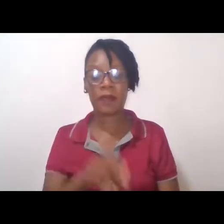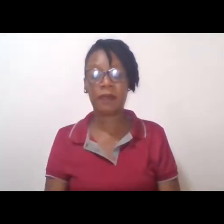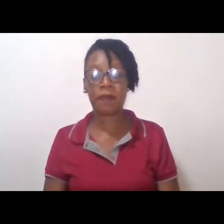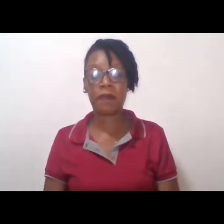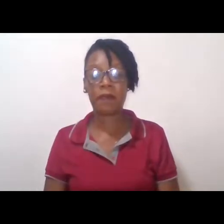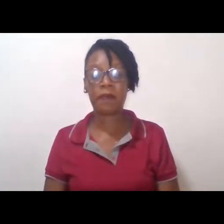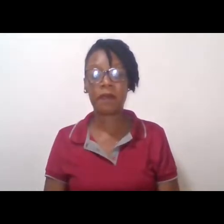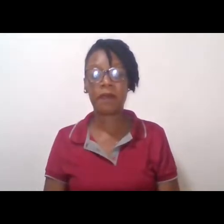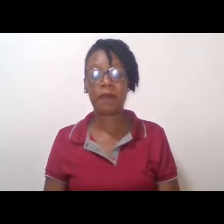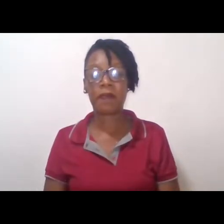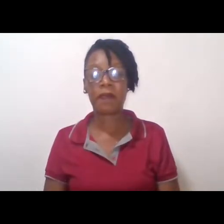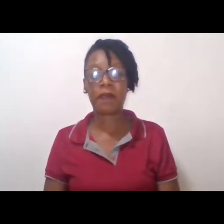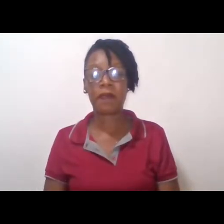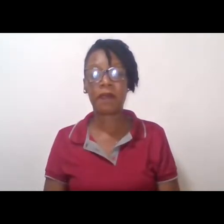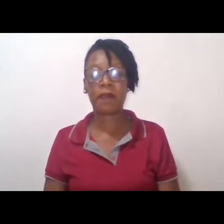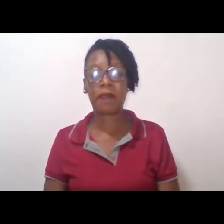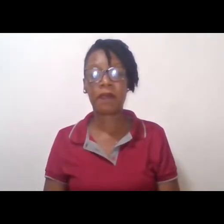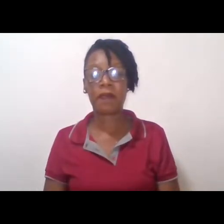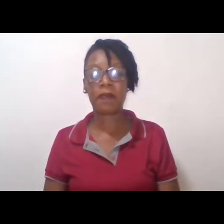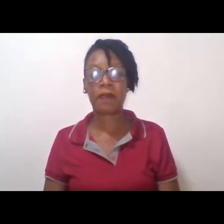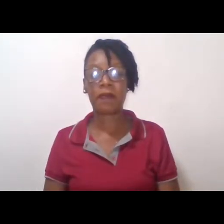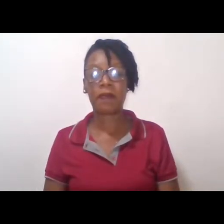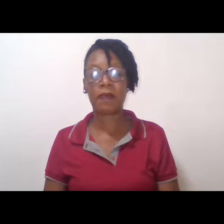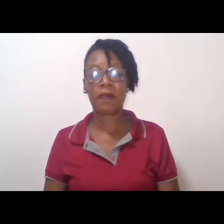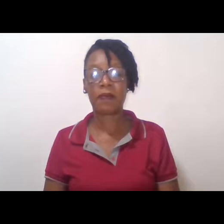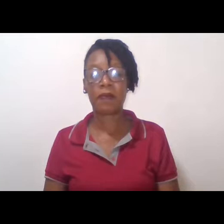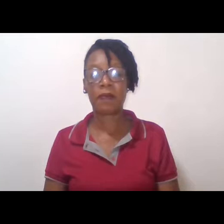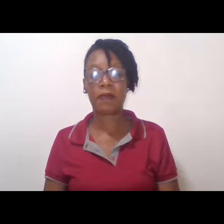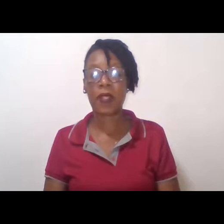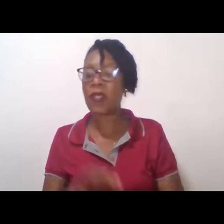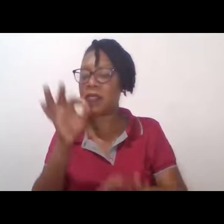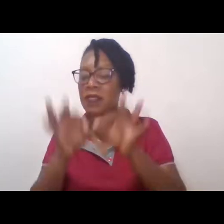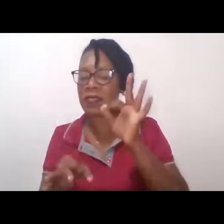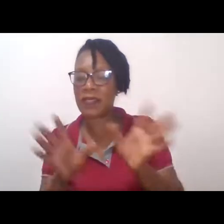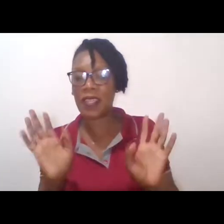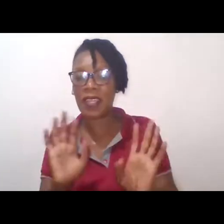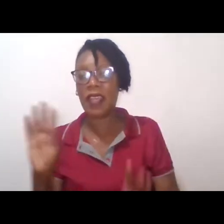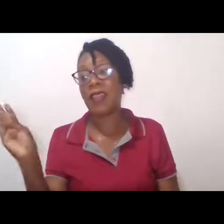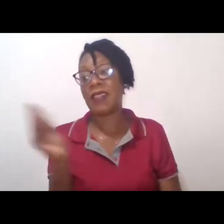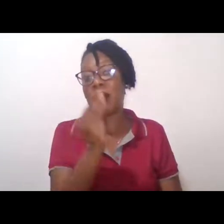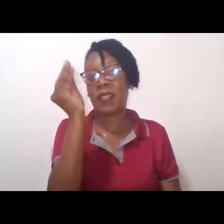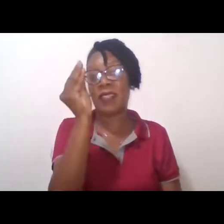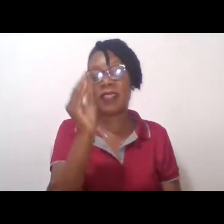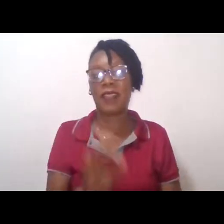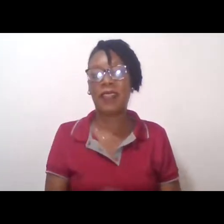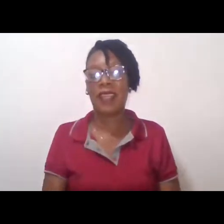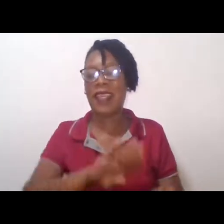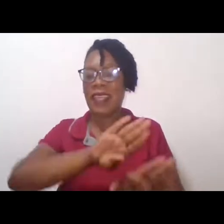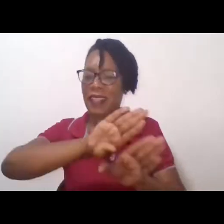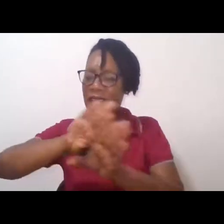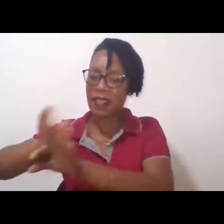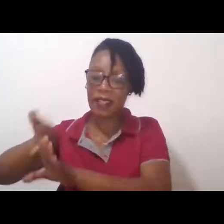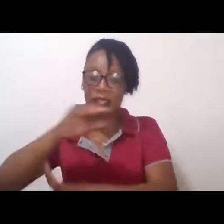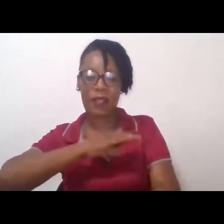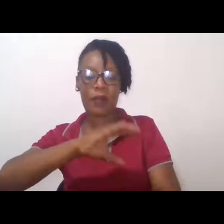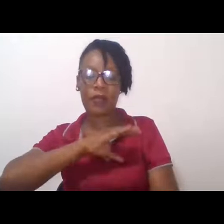Doctora Erika, me la escuchamos. Se lo voy a hacer sencillo. Es adolescente. Quítele la